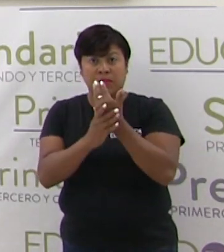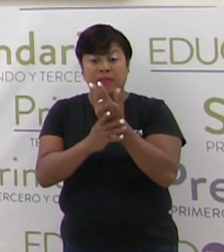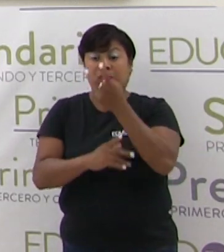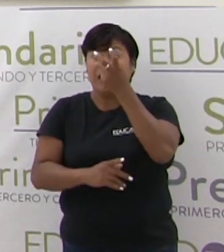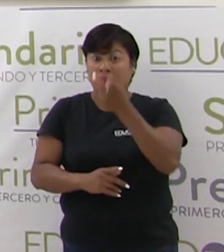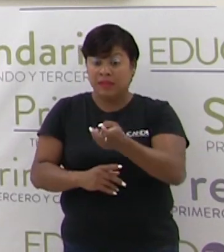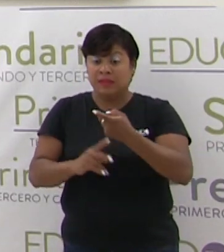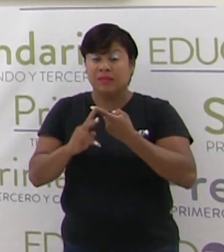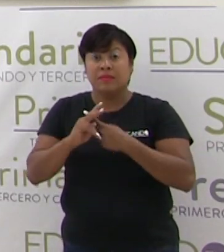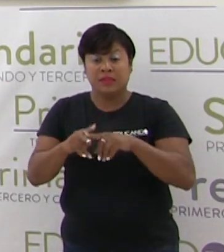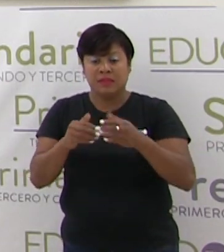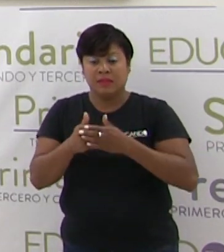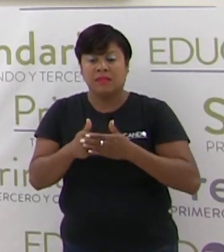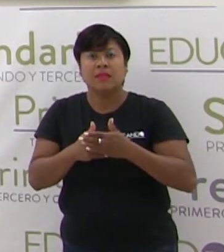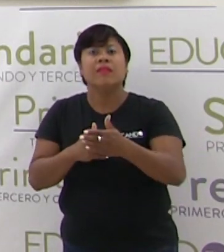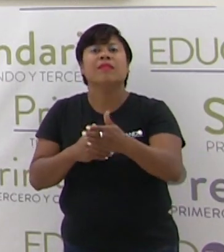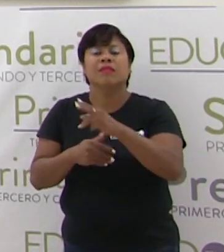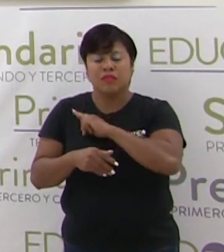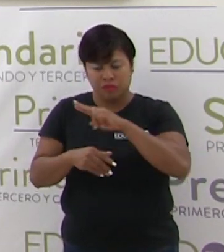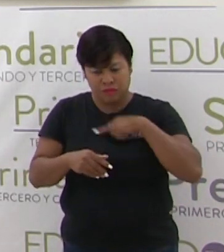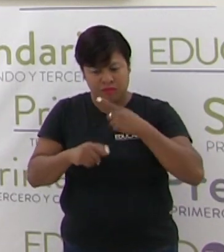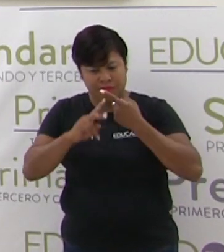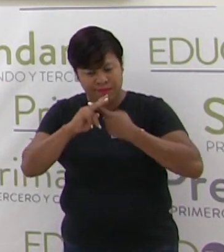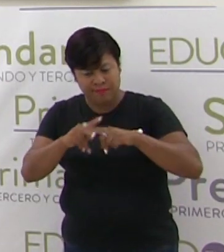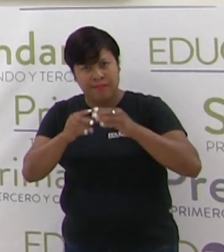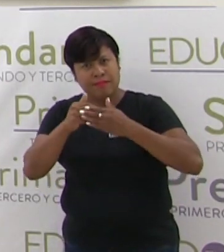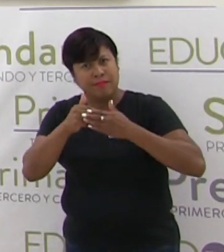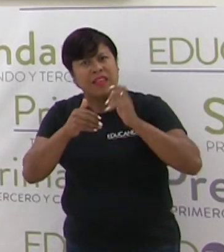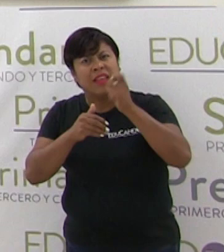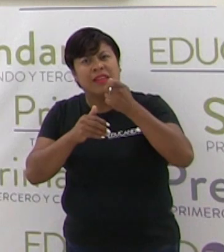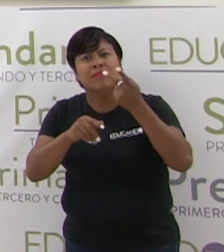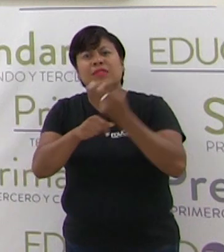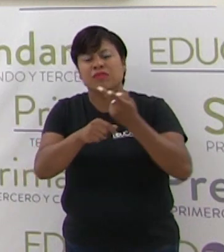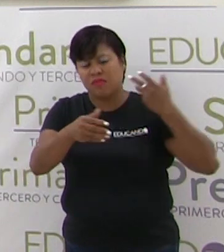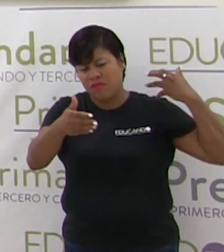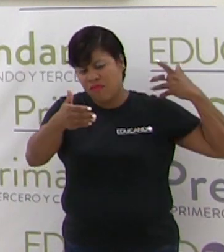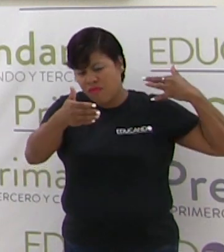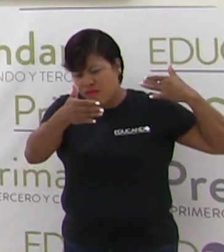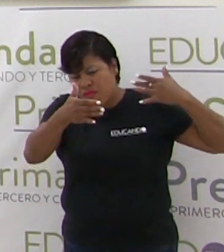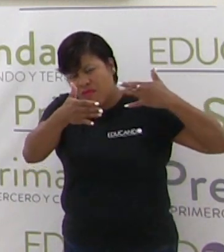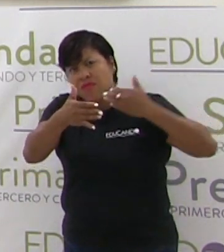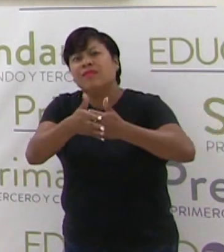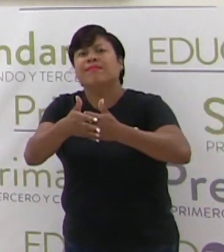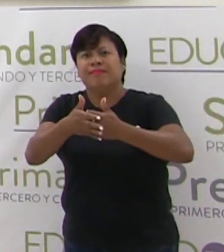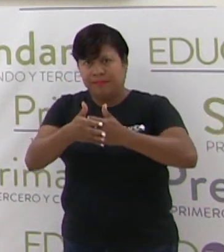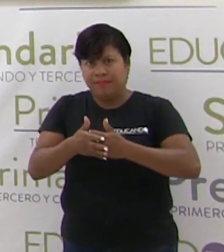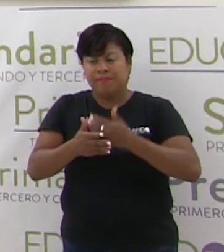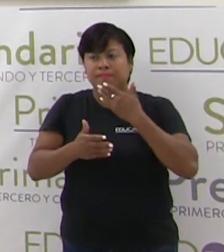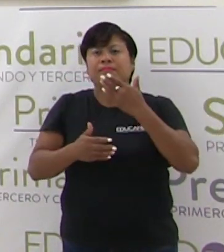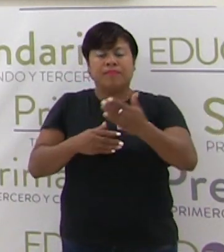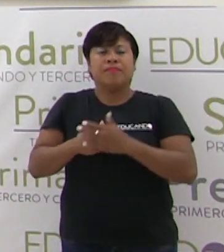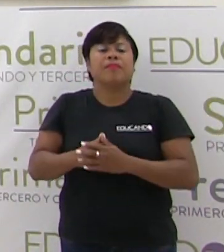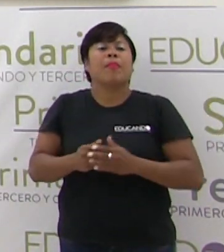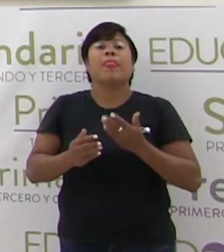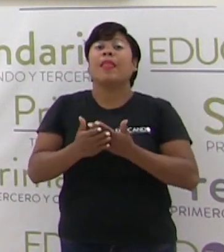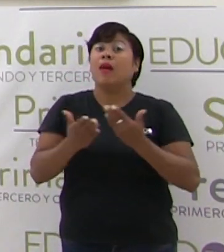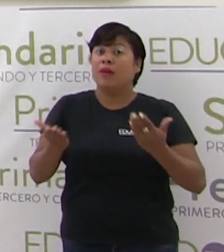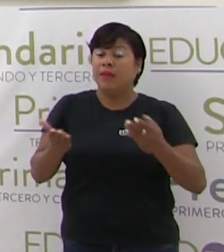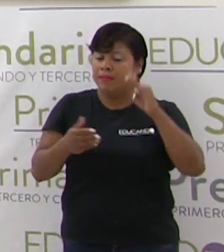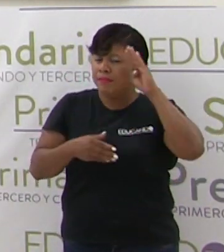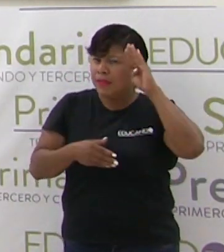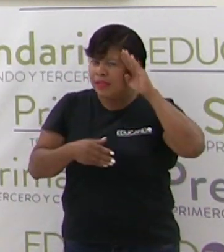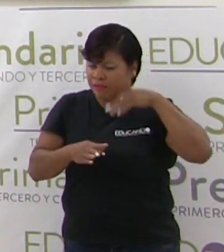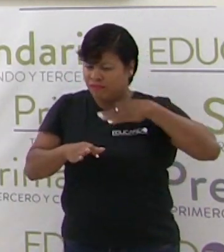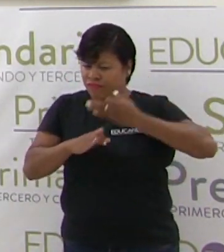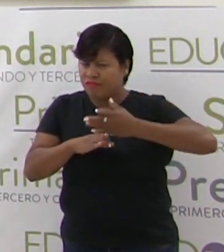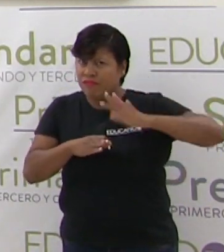a partir de ese momento entonces vamos a narrar todo el suceso. Muy bien. Ahora, piensen, como yo